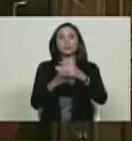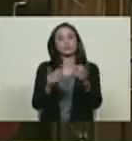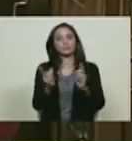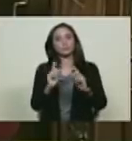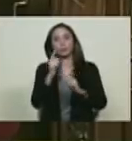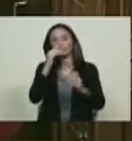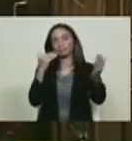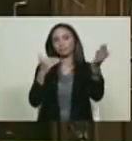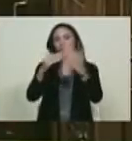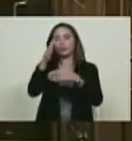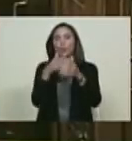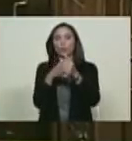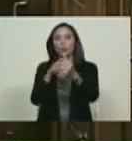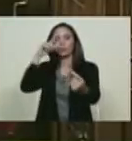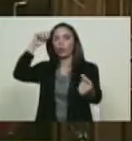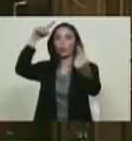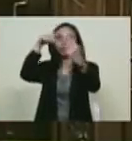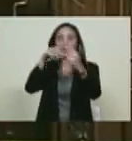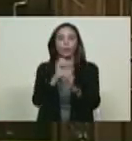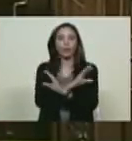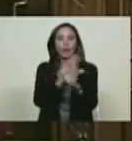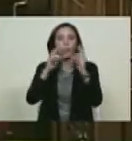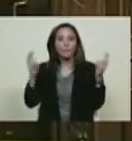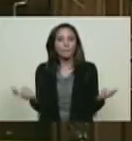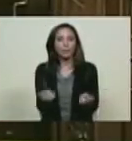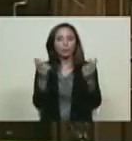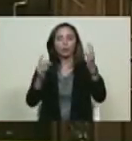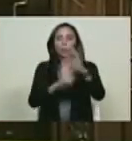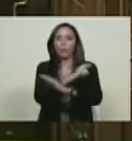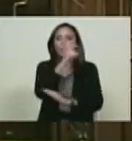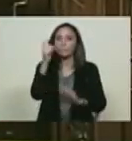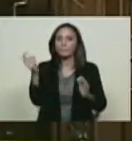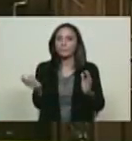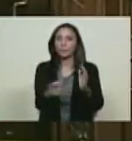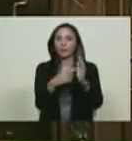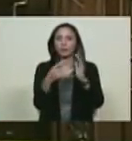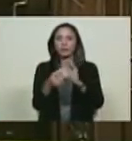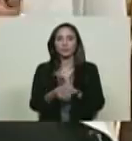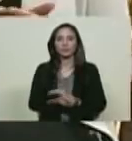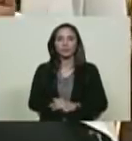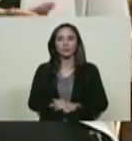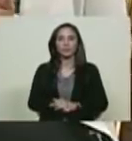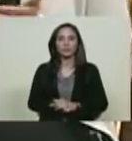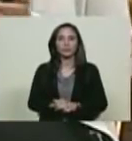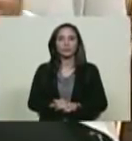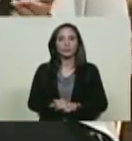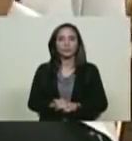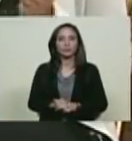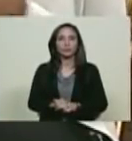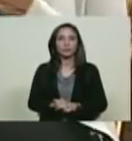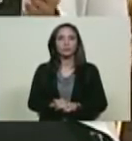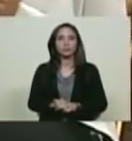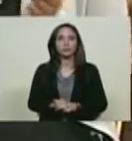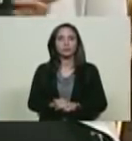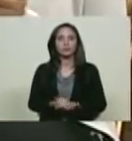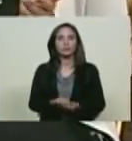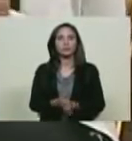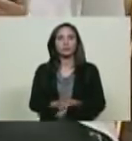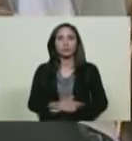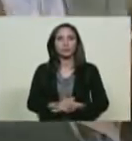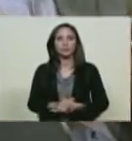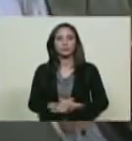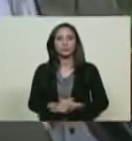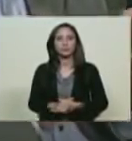solo destino, la victoria final, la victoria completa de la revolución, del pueblo y de las ideas de